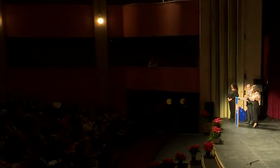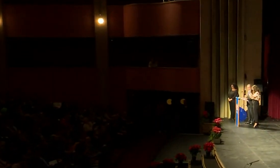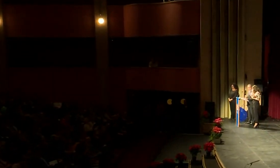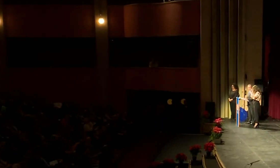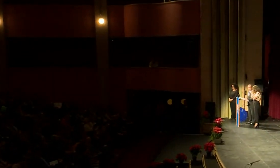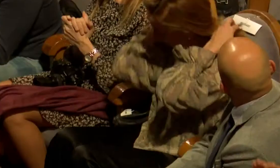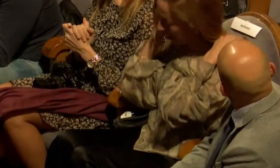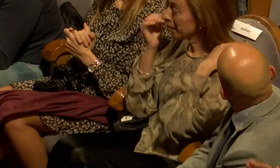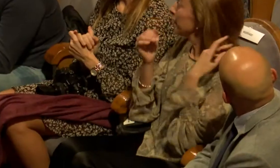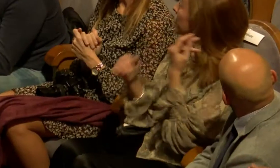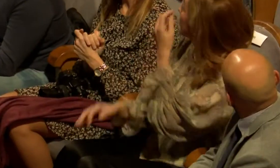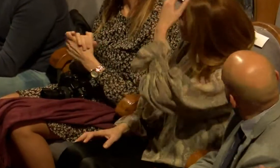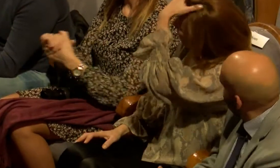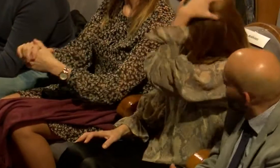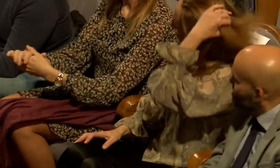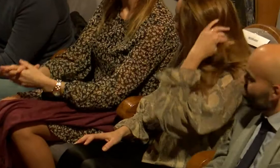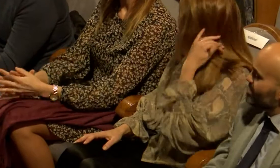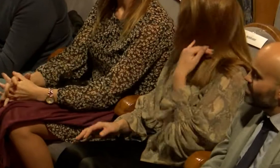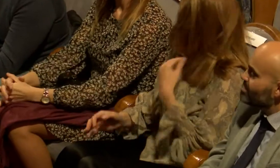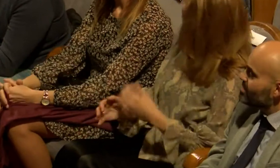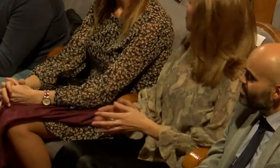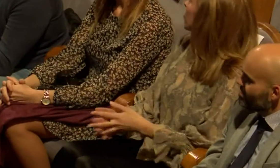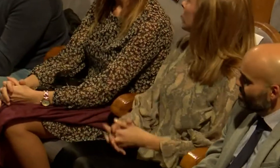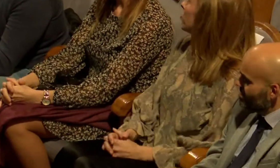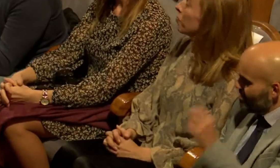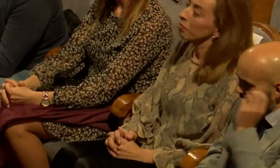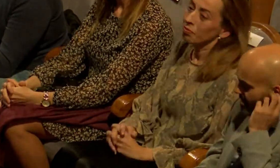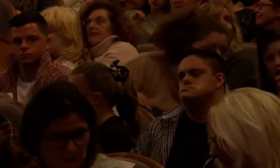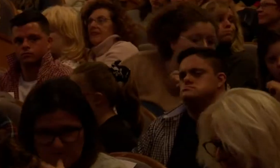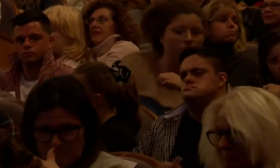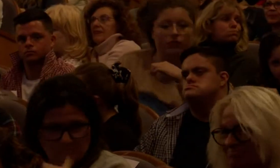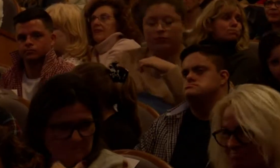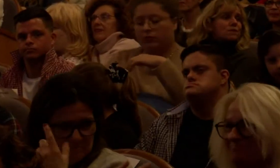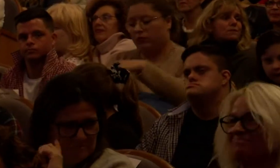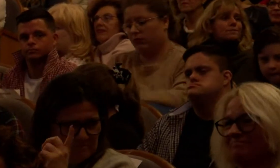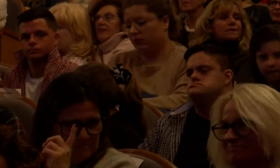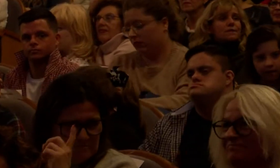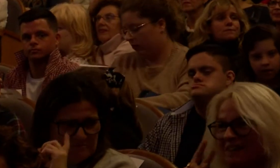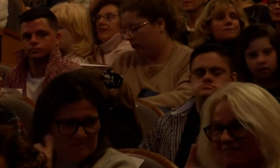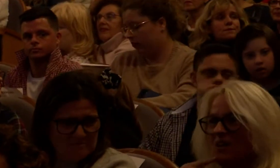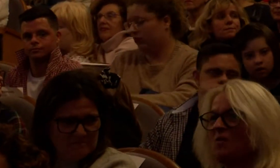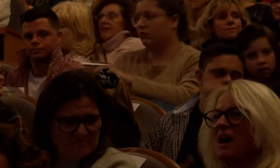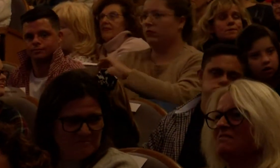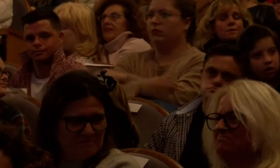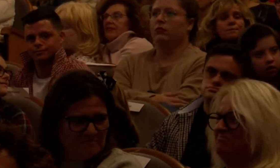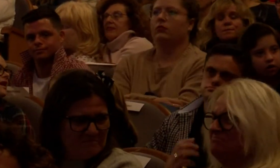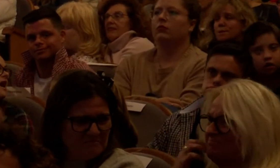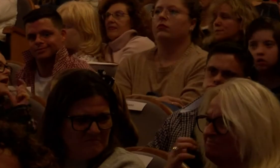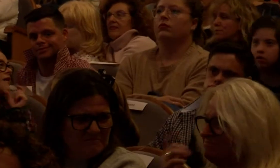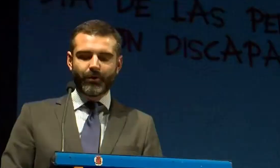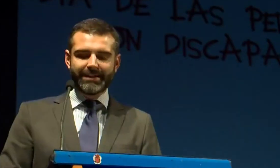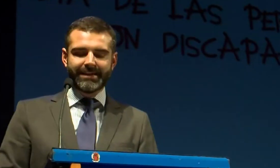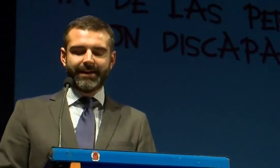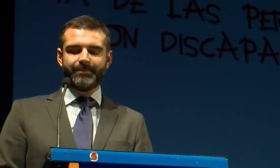100% y que por tercer año consecutivo ha venido a respaldar el objetivo de lograr una inclusión real y efectiva de todos los almerienses en todos los ámbitos de la